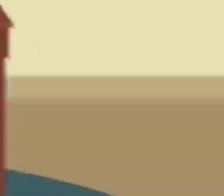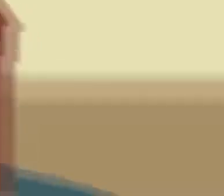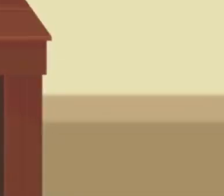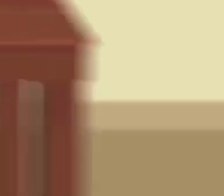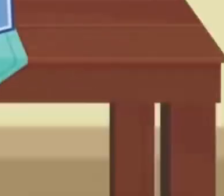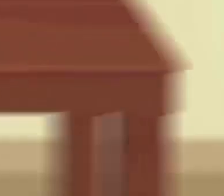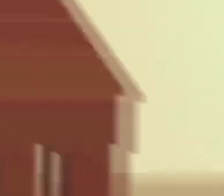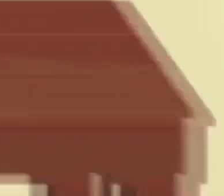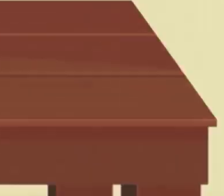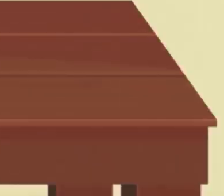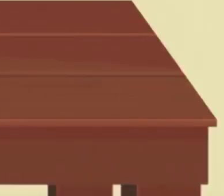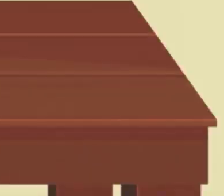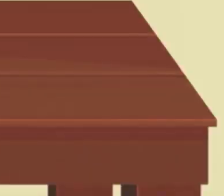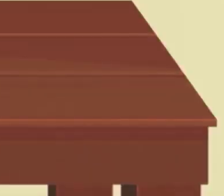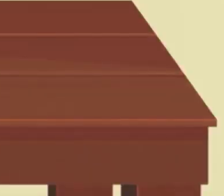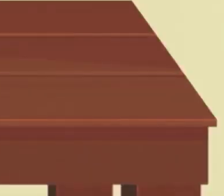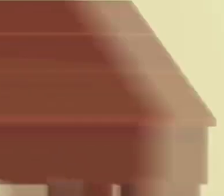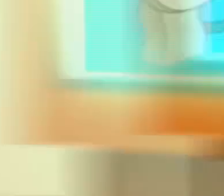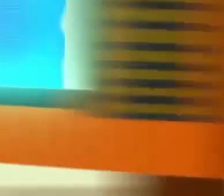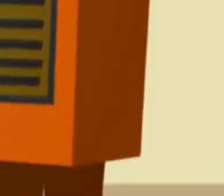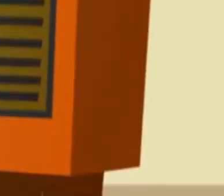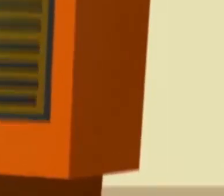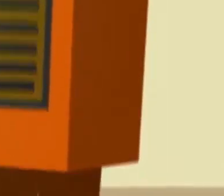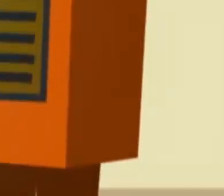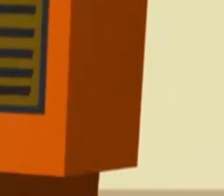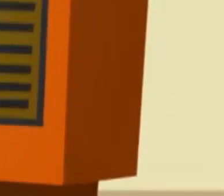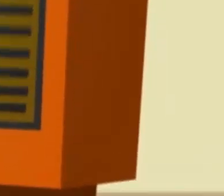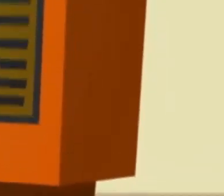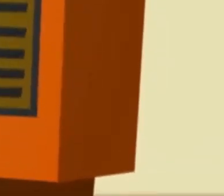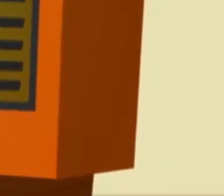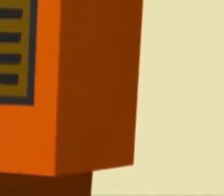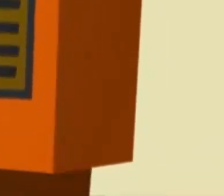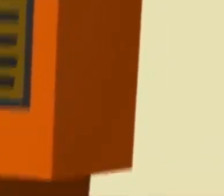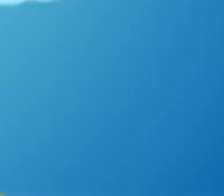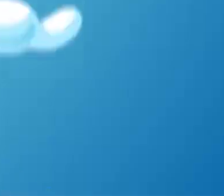¡Gracias! ¡Gracias!